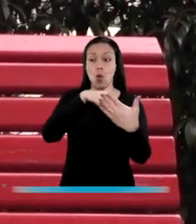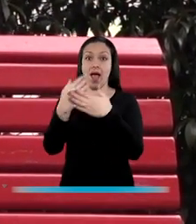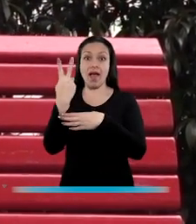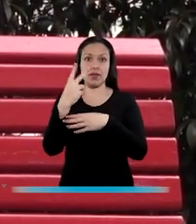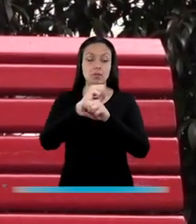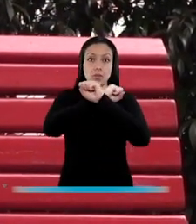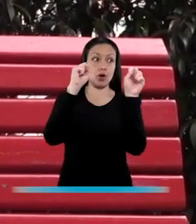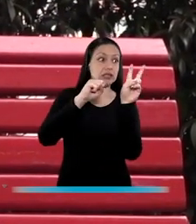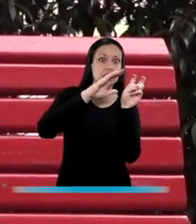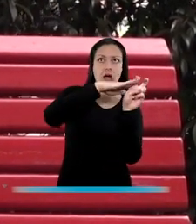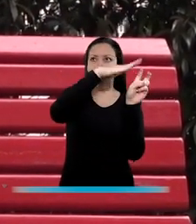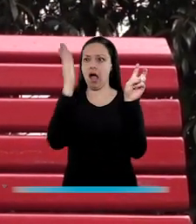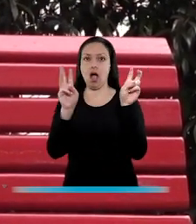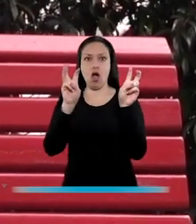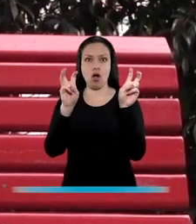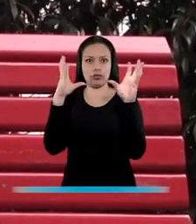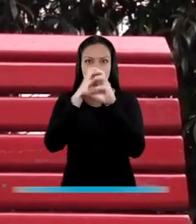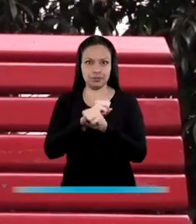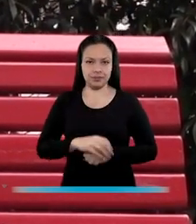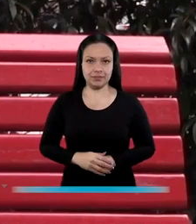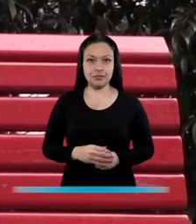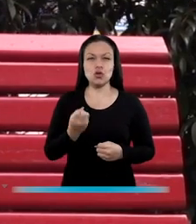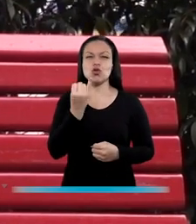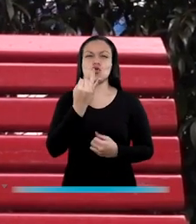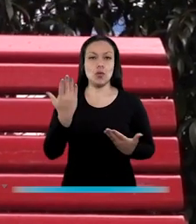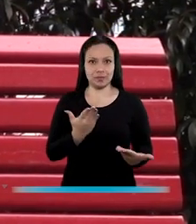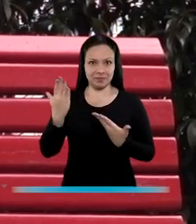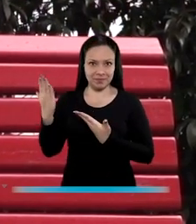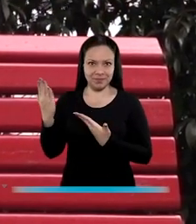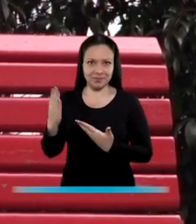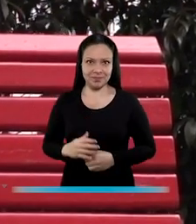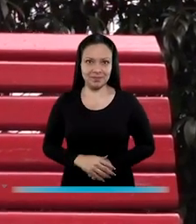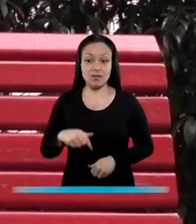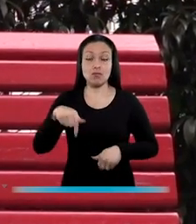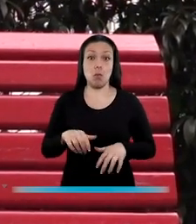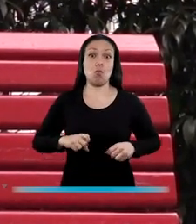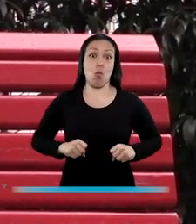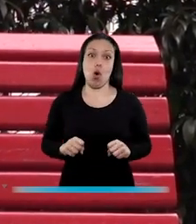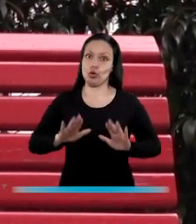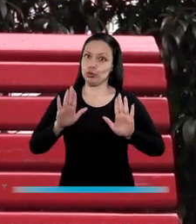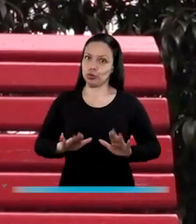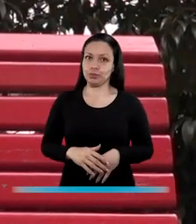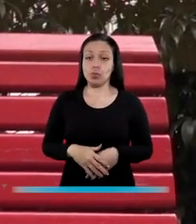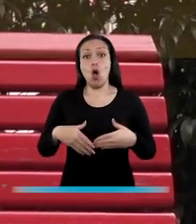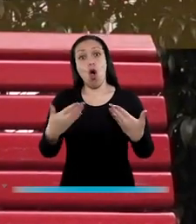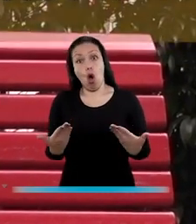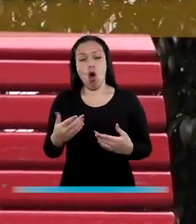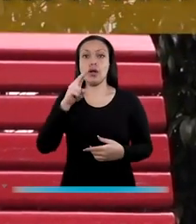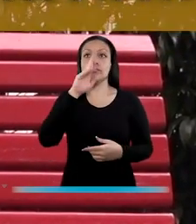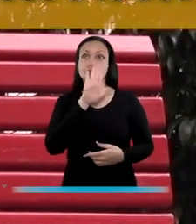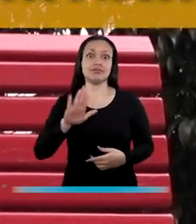siete de la mañana a ocho de la noche en las líneas 5 87 87 50 en bogotá o en el